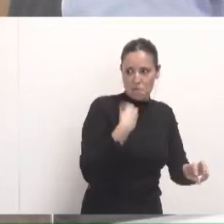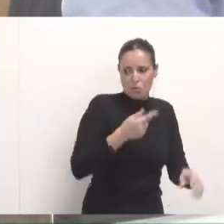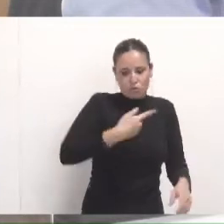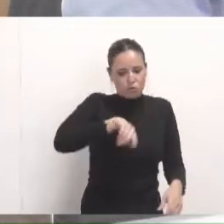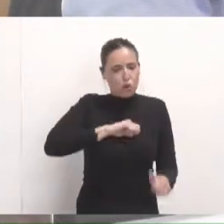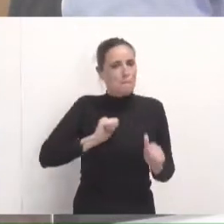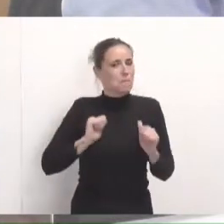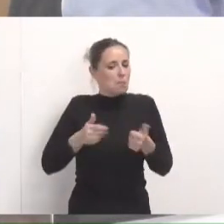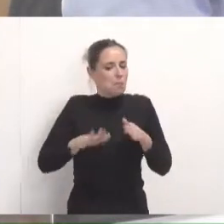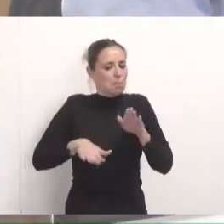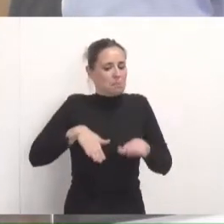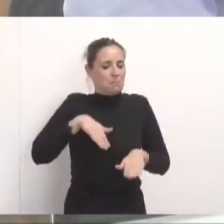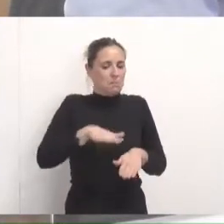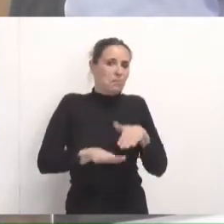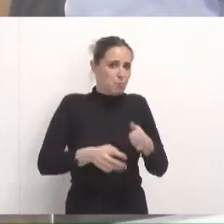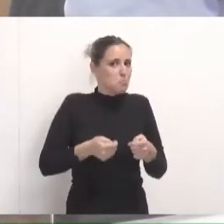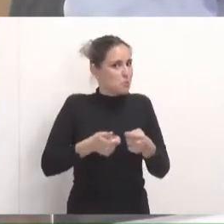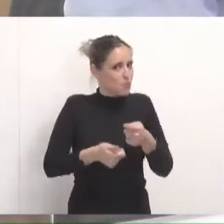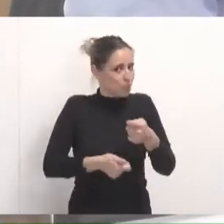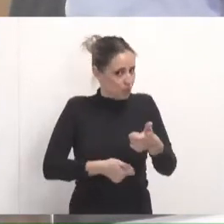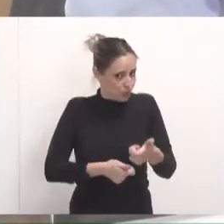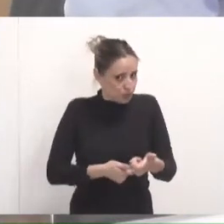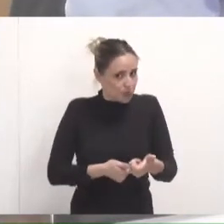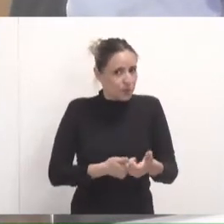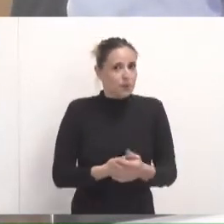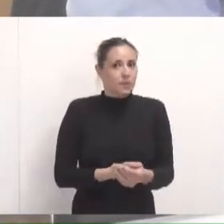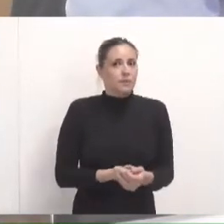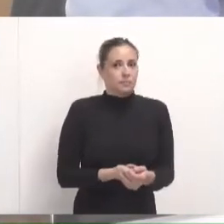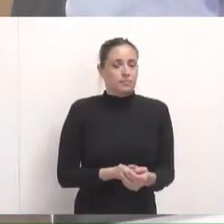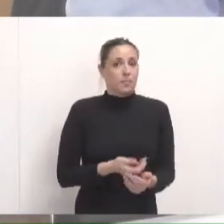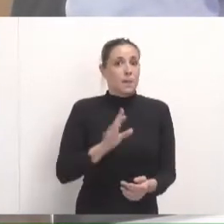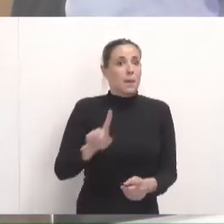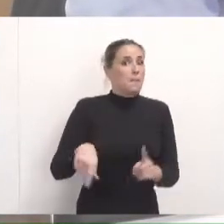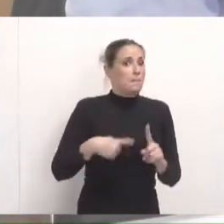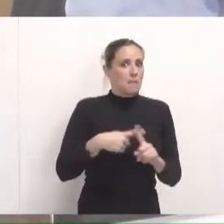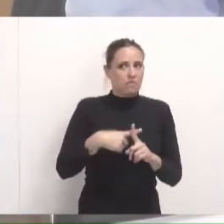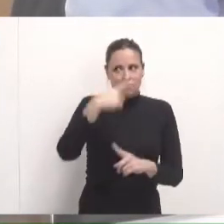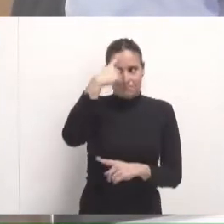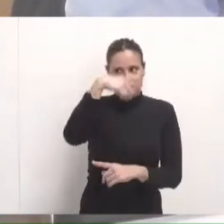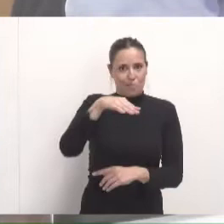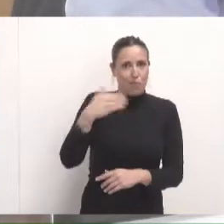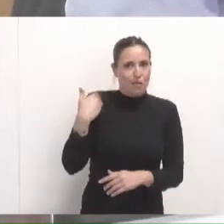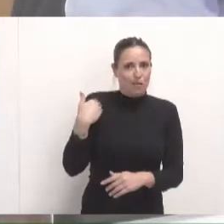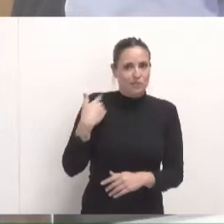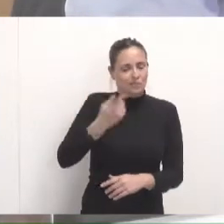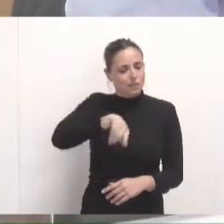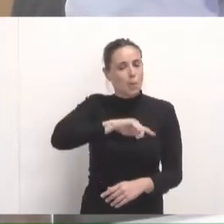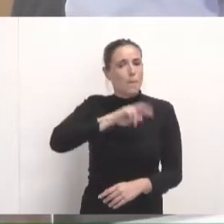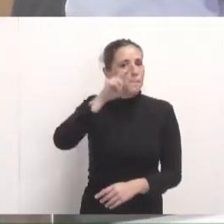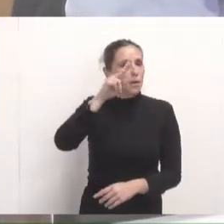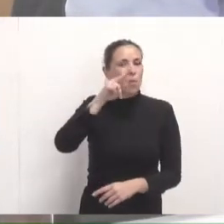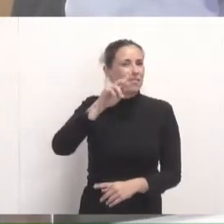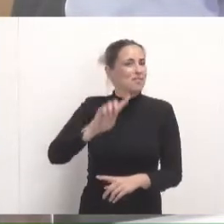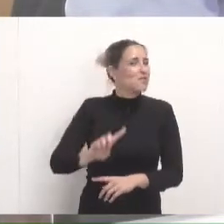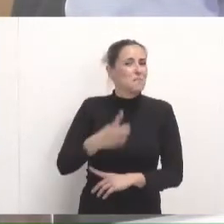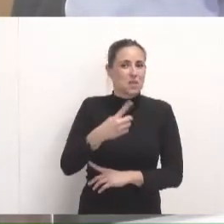dar, sobre todo teniendo en cuenta que nuestra principal preocupación es que no exista una